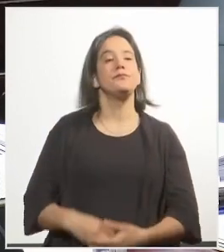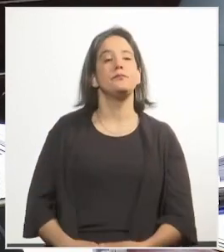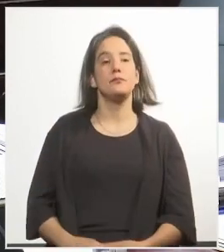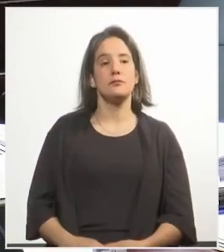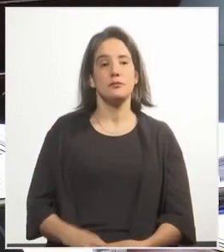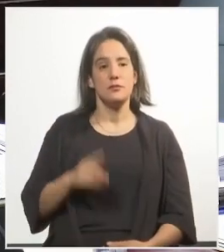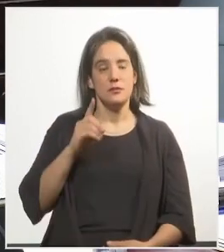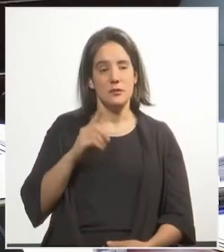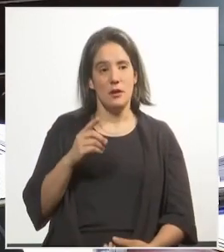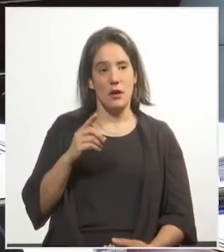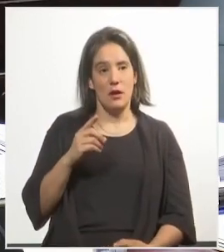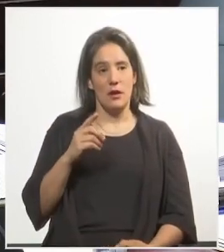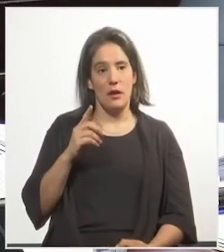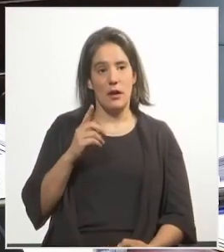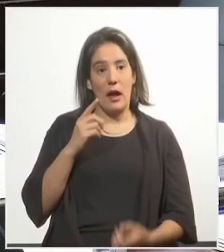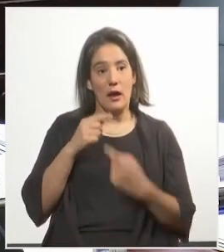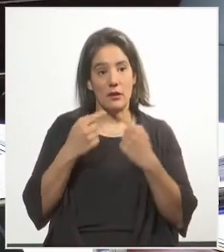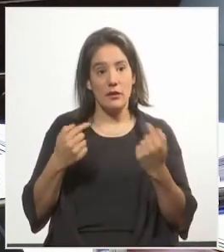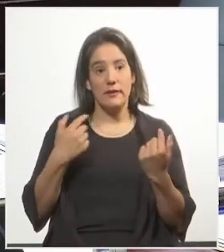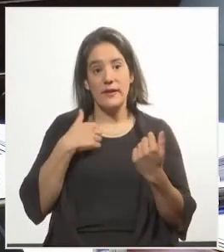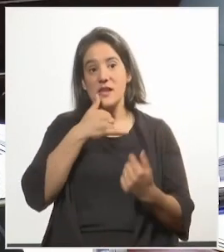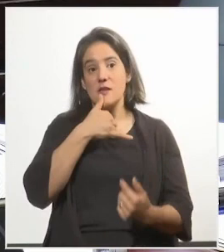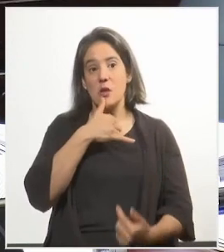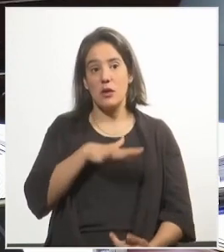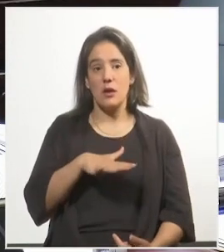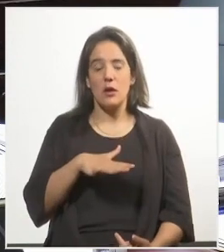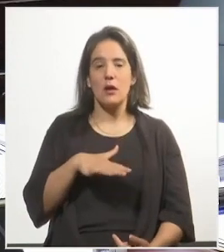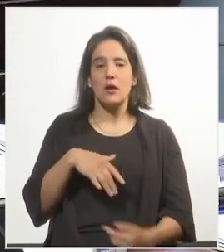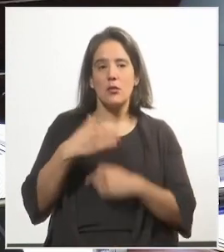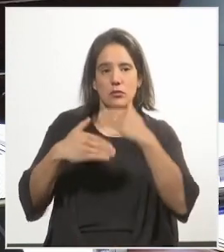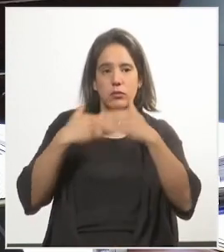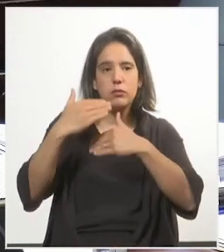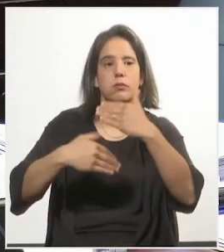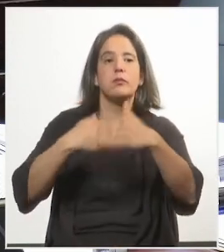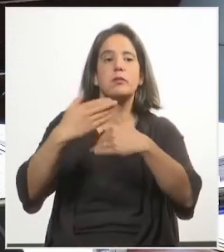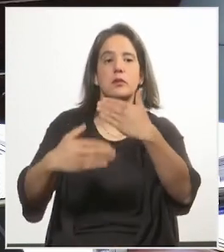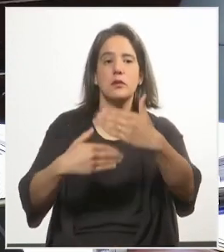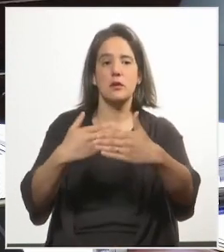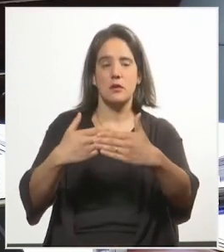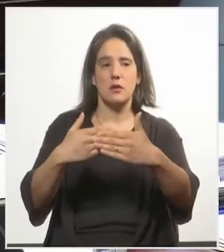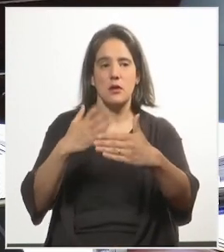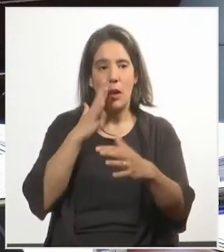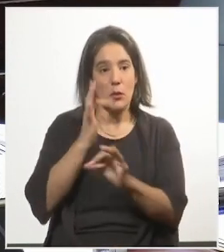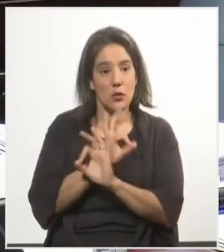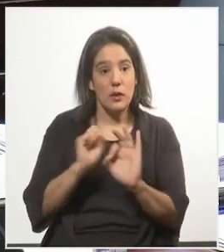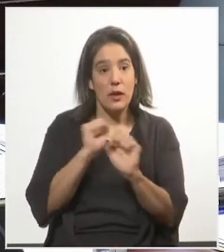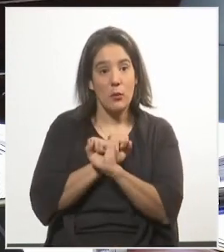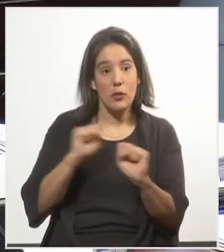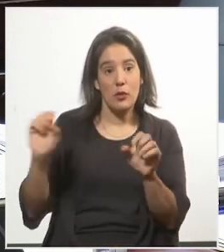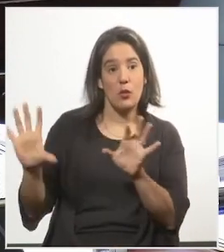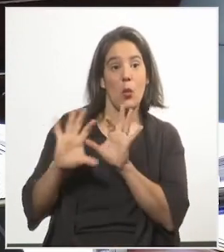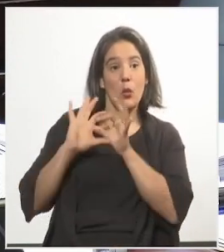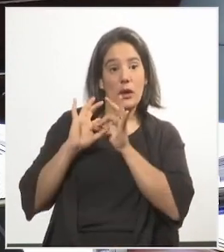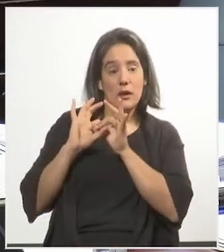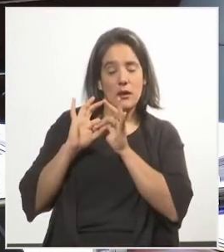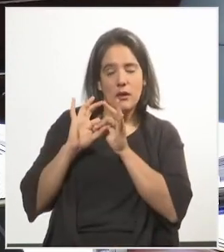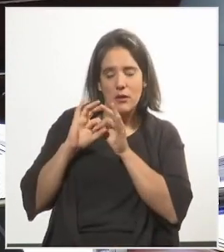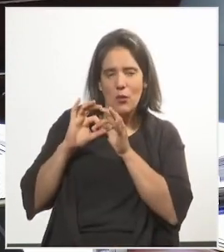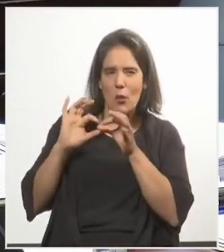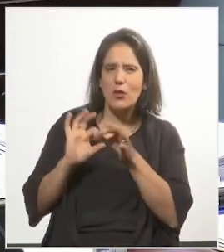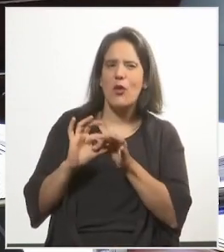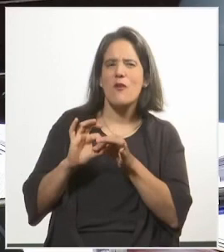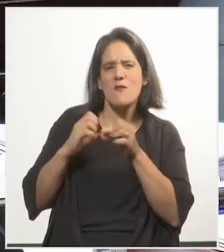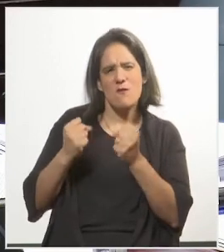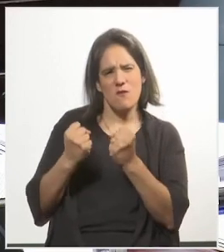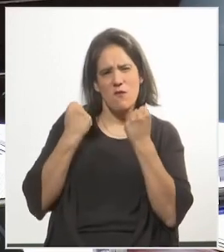Y también a quienes a través de la historia generaron la posibilidad de lazos profundos entre